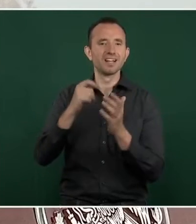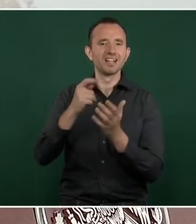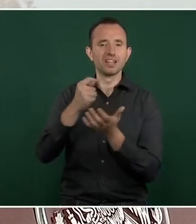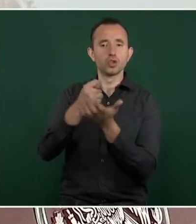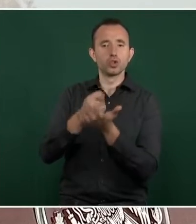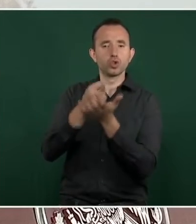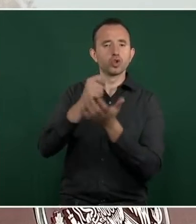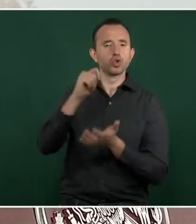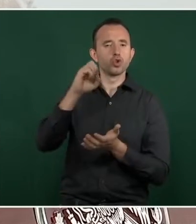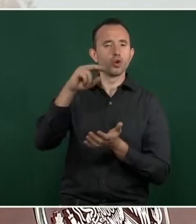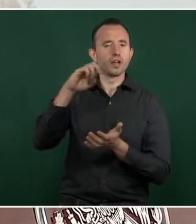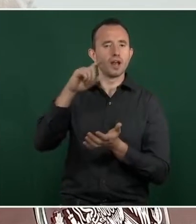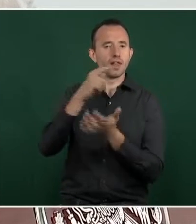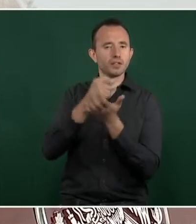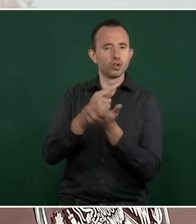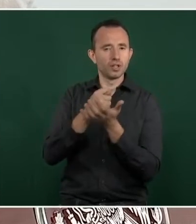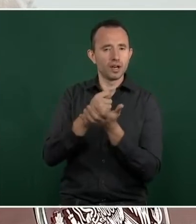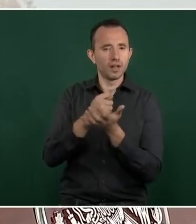pactadas